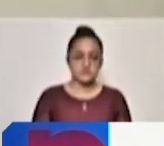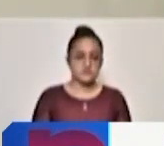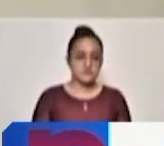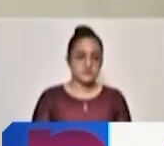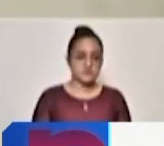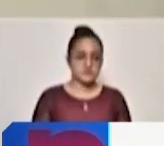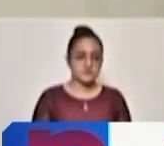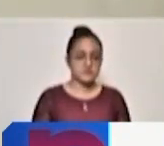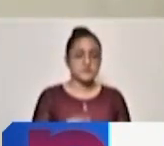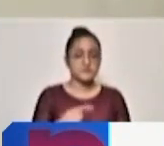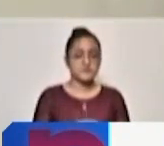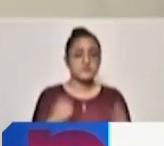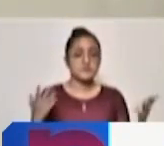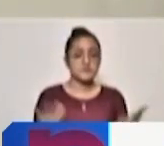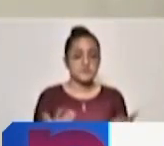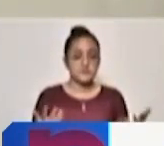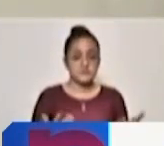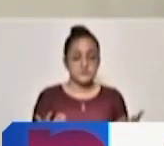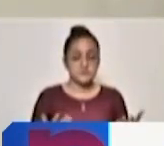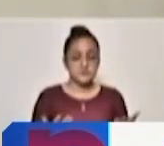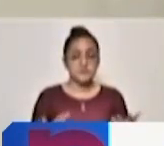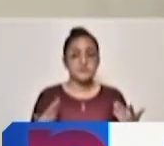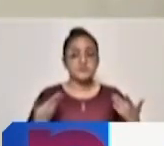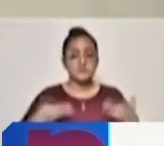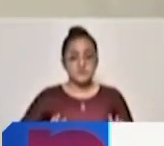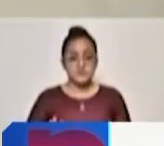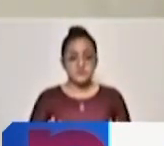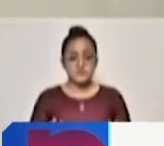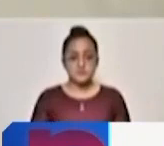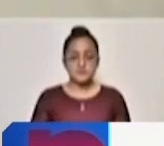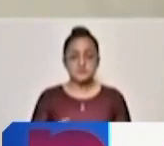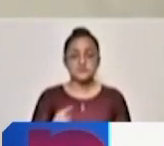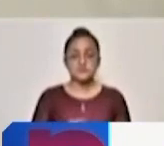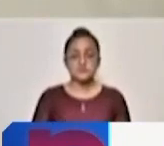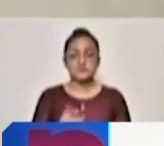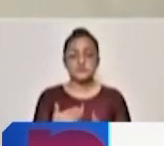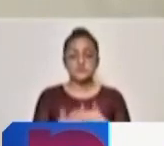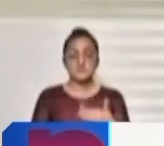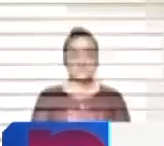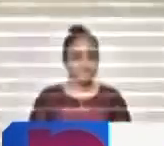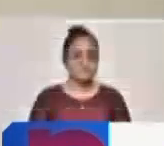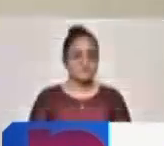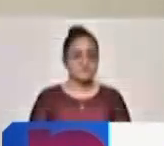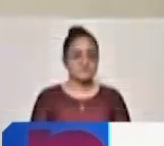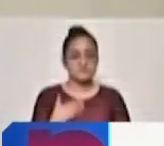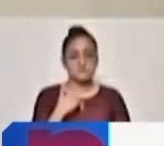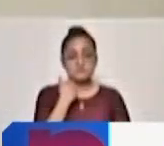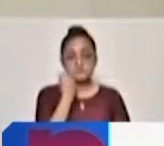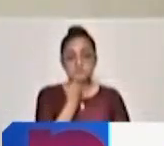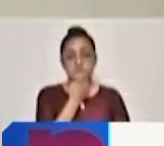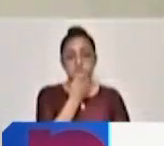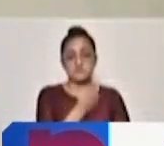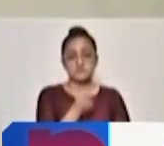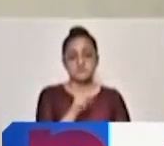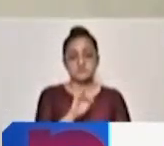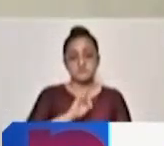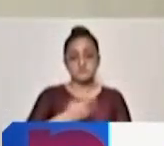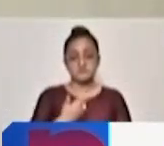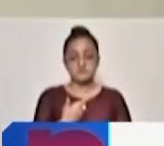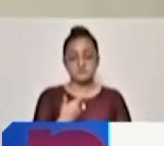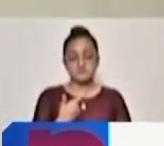es la que se lleva, la que se llevaba, pero están avanzando a cada momento. Le toca a la Fiscalía